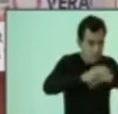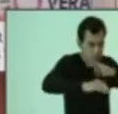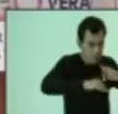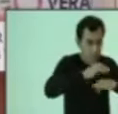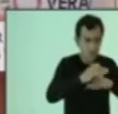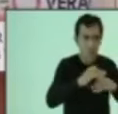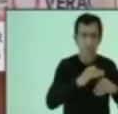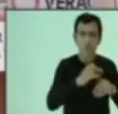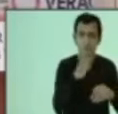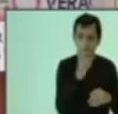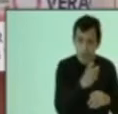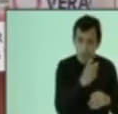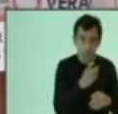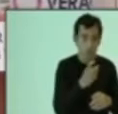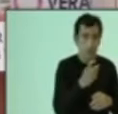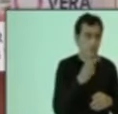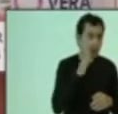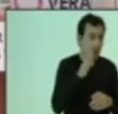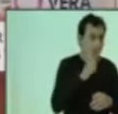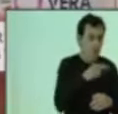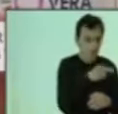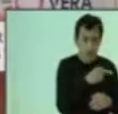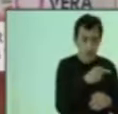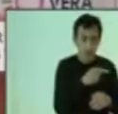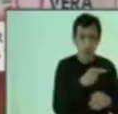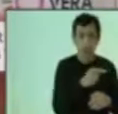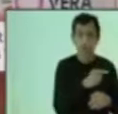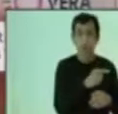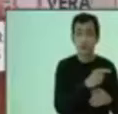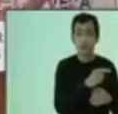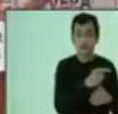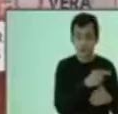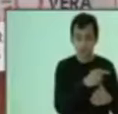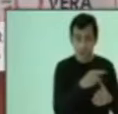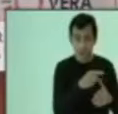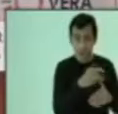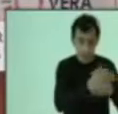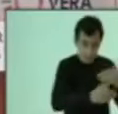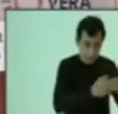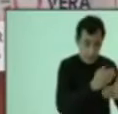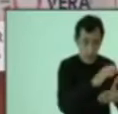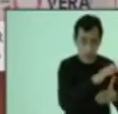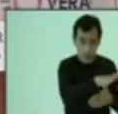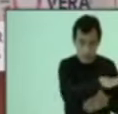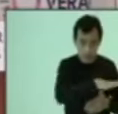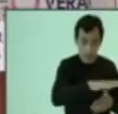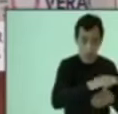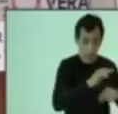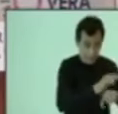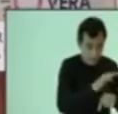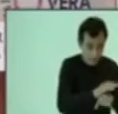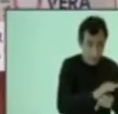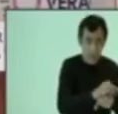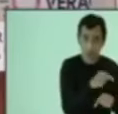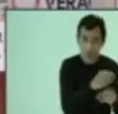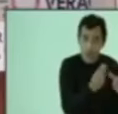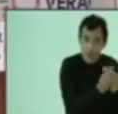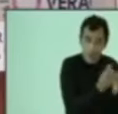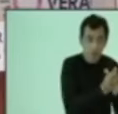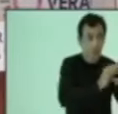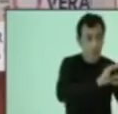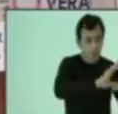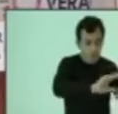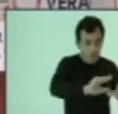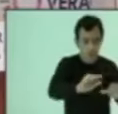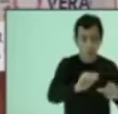económica. Por eso vamos a rehabilitar el Centro de Desarrollo Comunitario para que dentro de él se den este tipo de capacitaciones. Y en